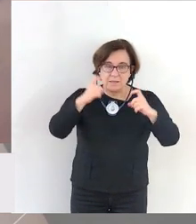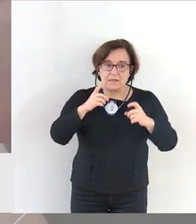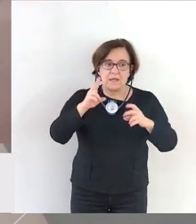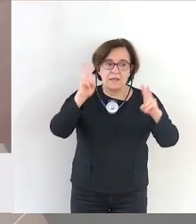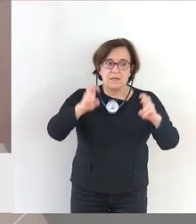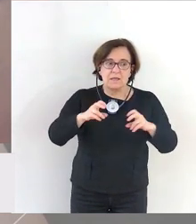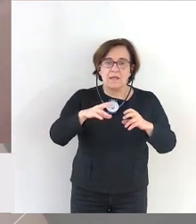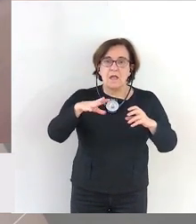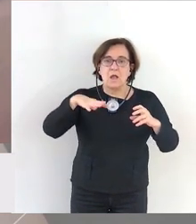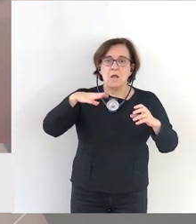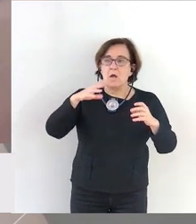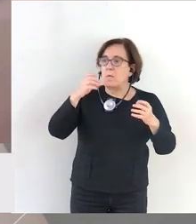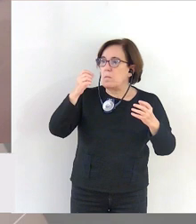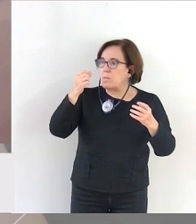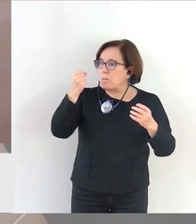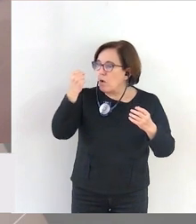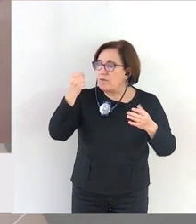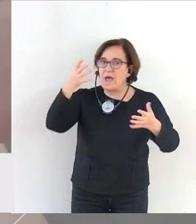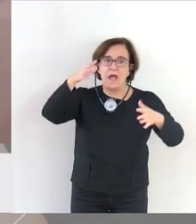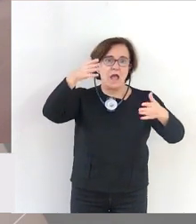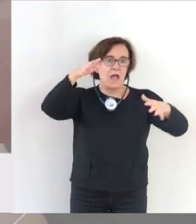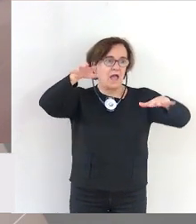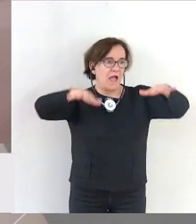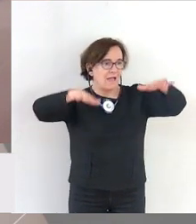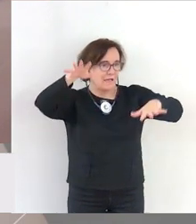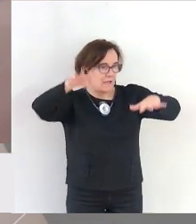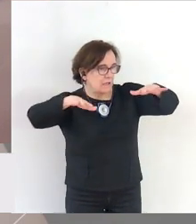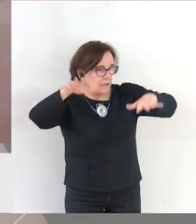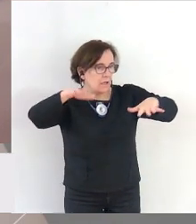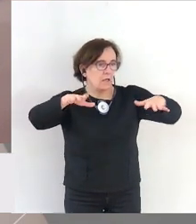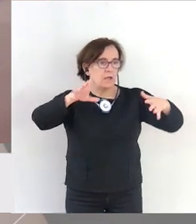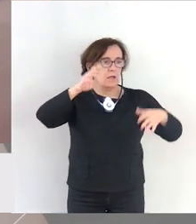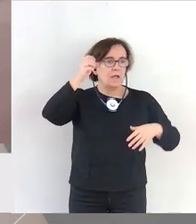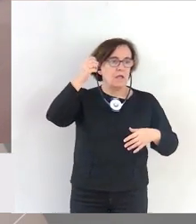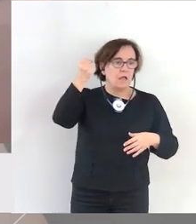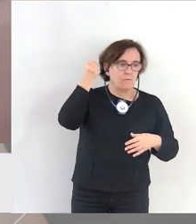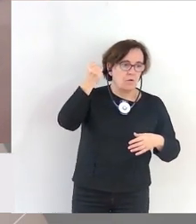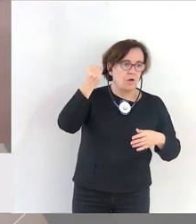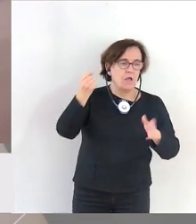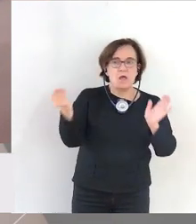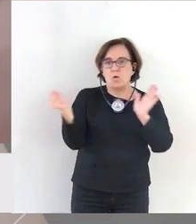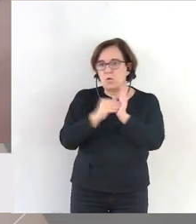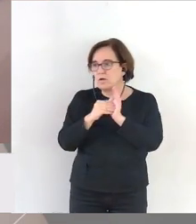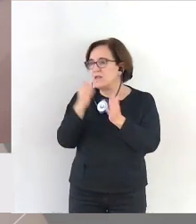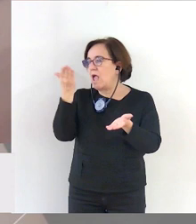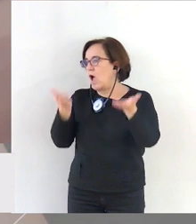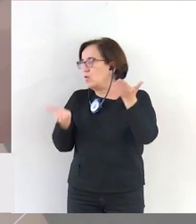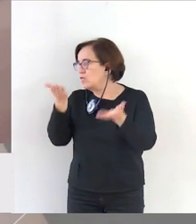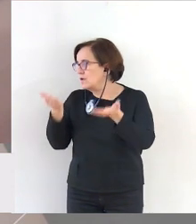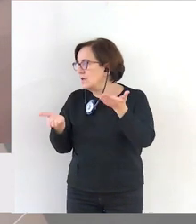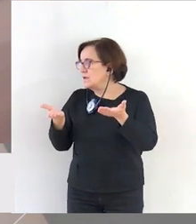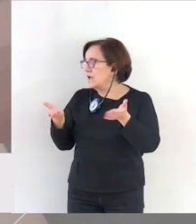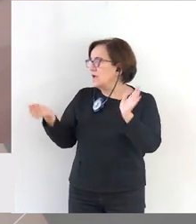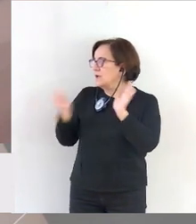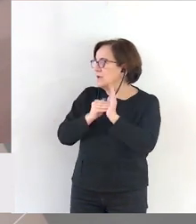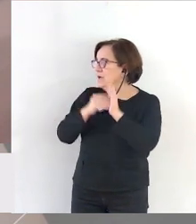poder del equilibrio de los poderes del poder incluyendo la justicia incluyendo las